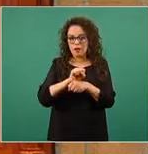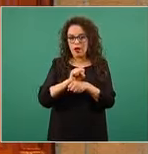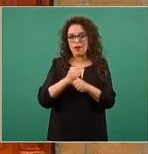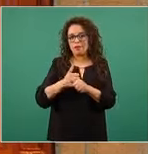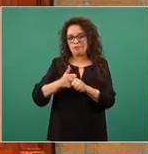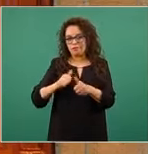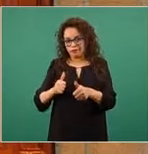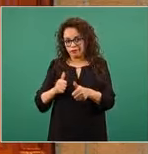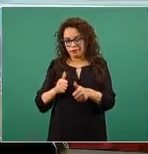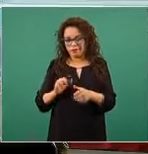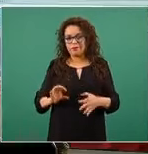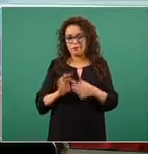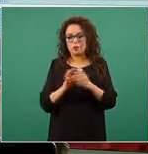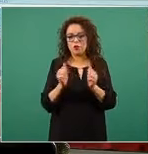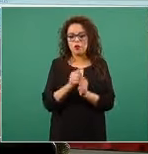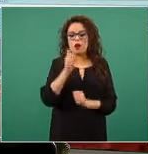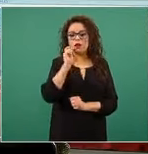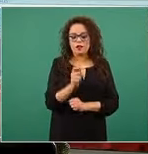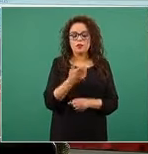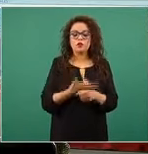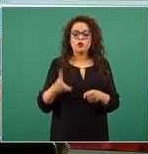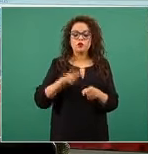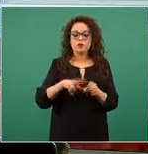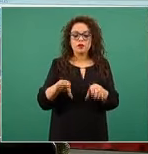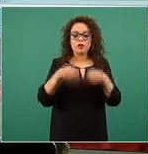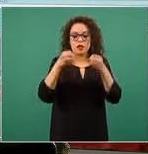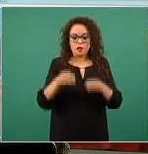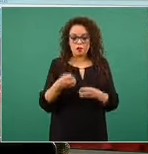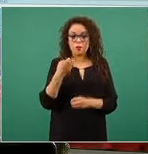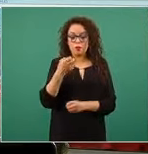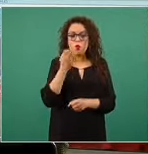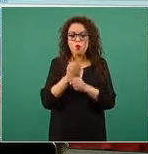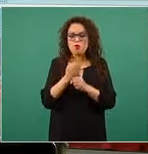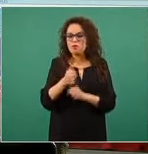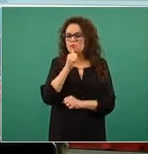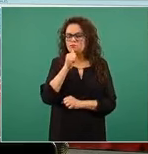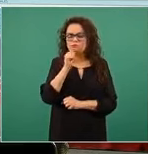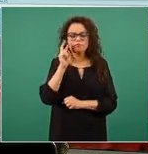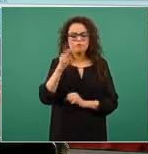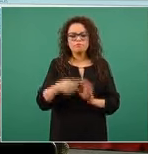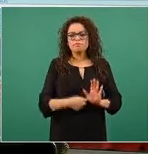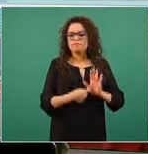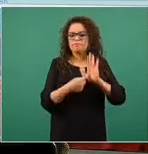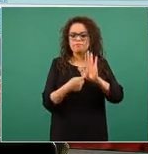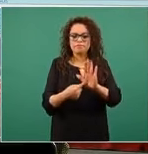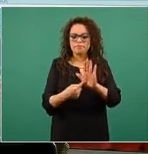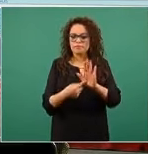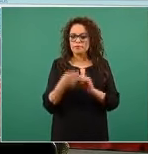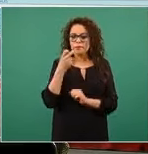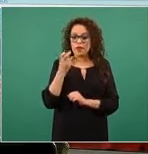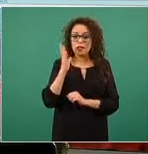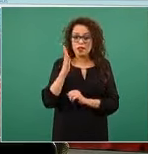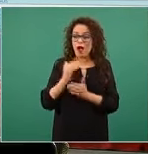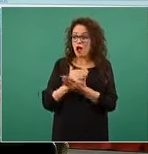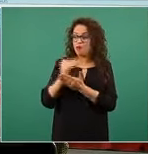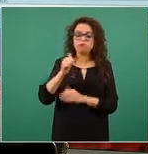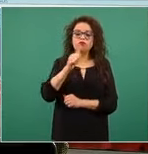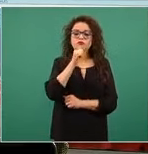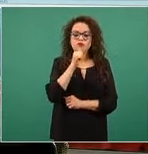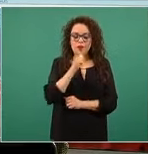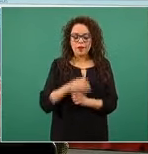ocupación. Pero entonces hasta el momento todavía no estamos viendo una señal en este tipo de indicadores. Vamos a ir